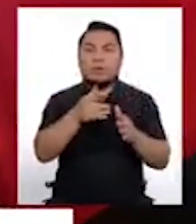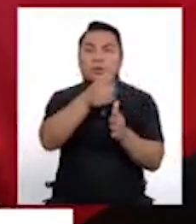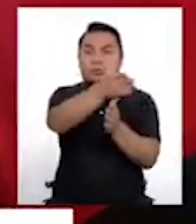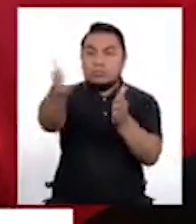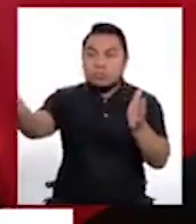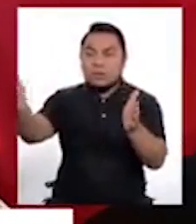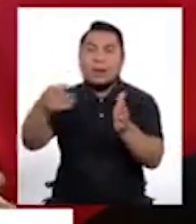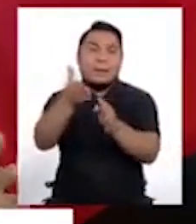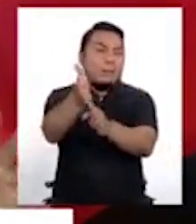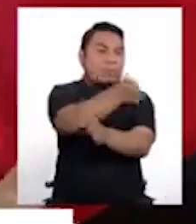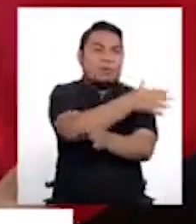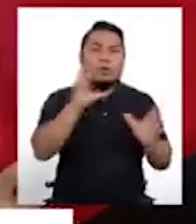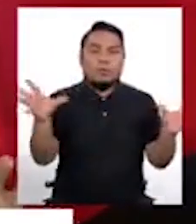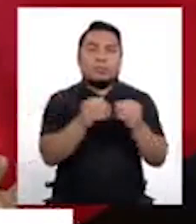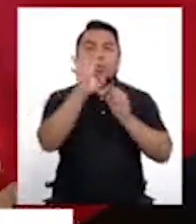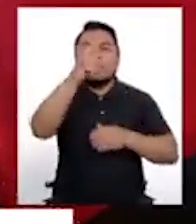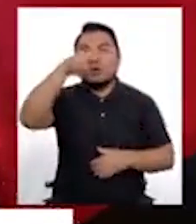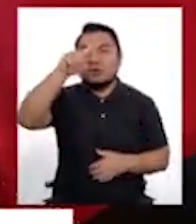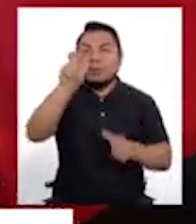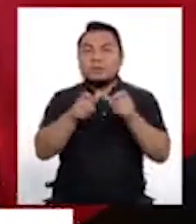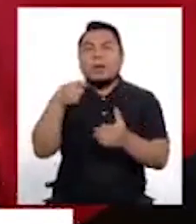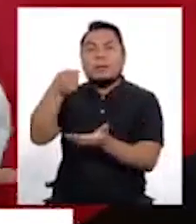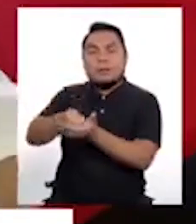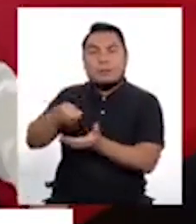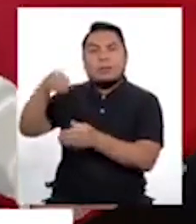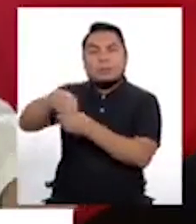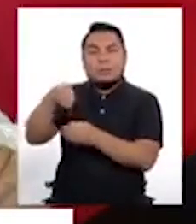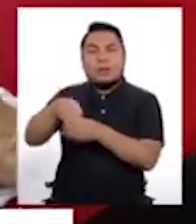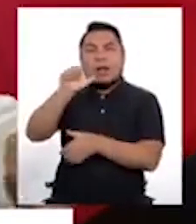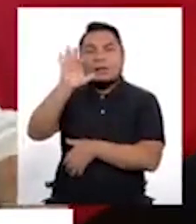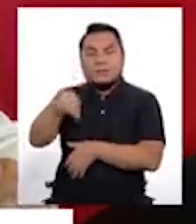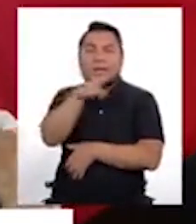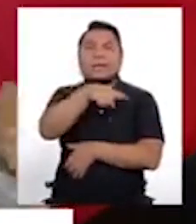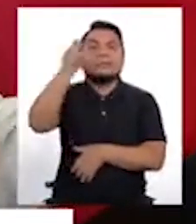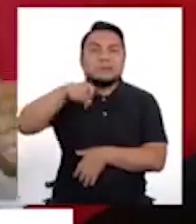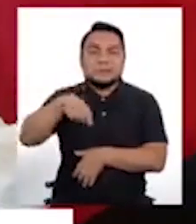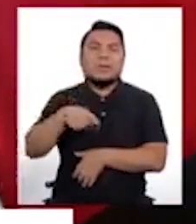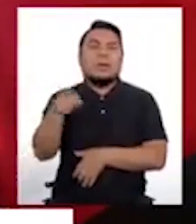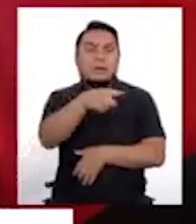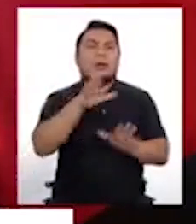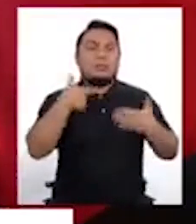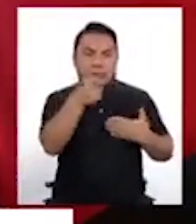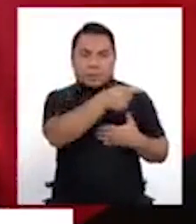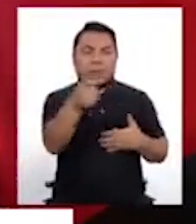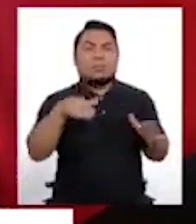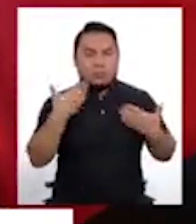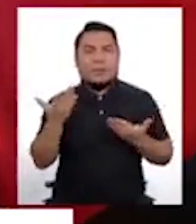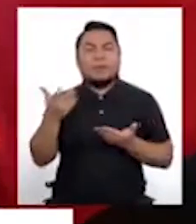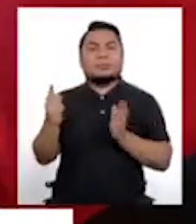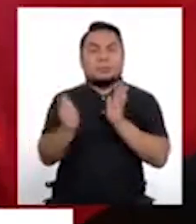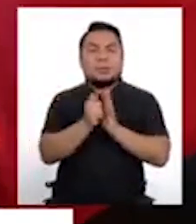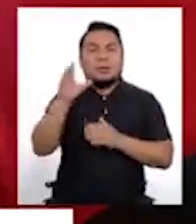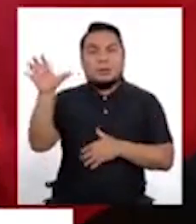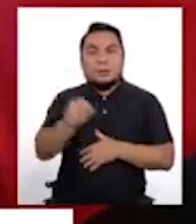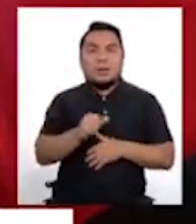de 4 millones de aportantes que eran los que realmente requerían. A ellos dijimos, puedes retirar hasta